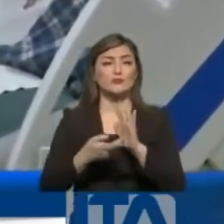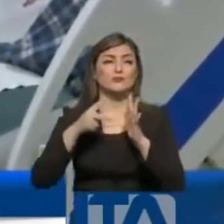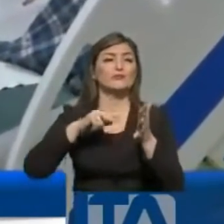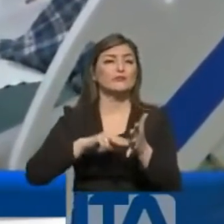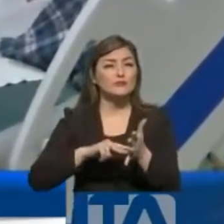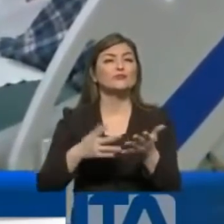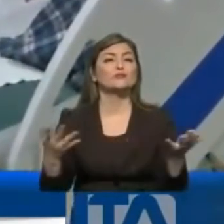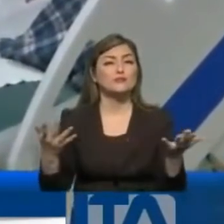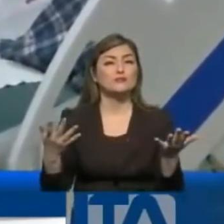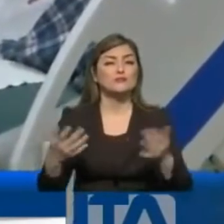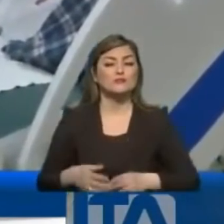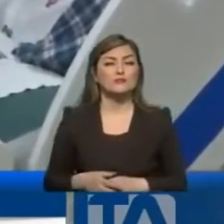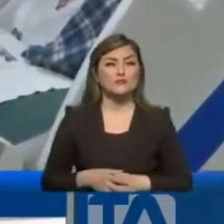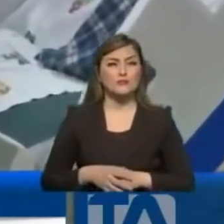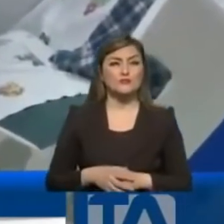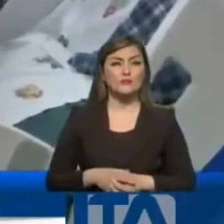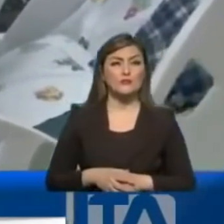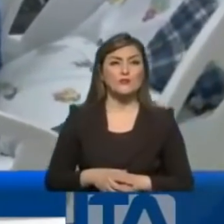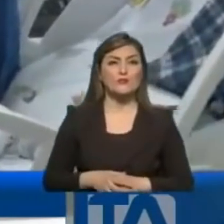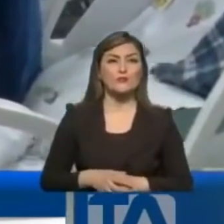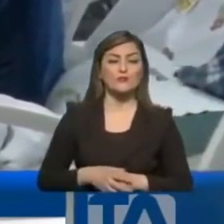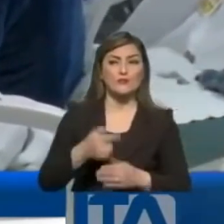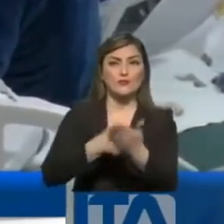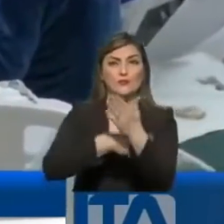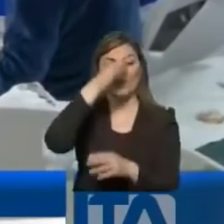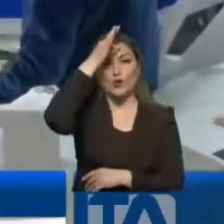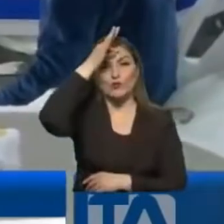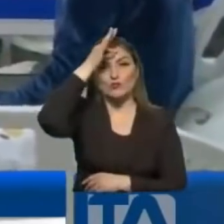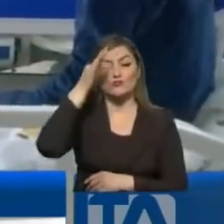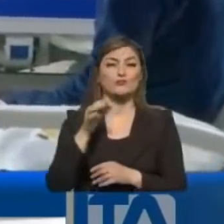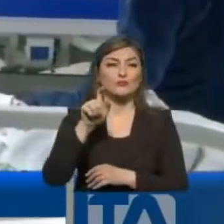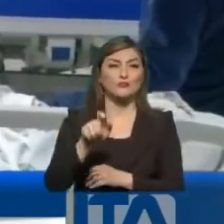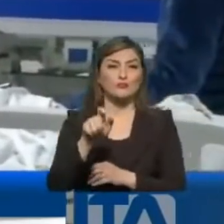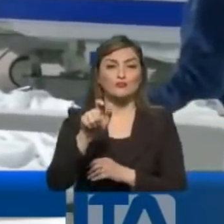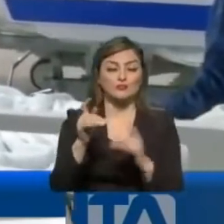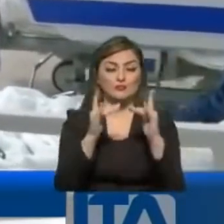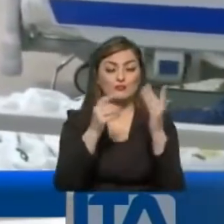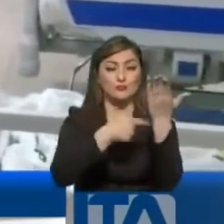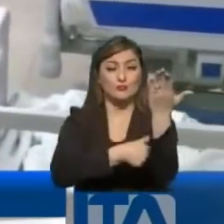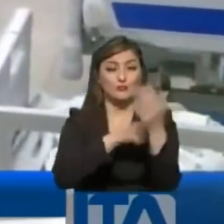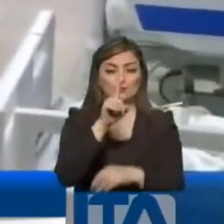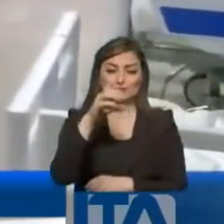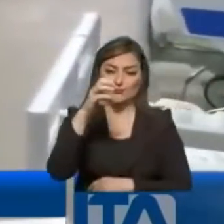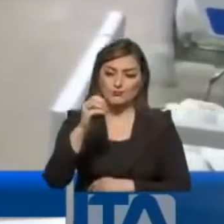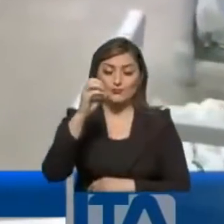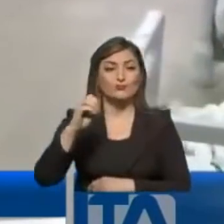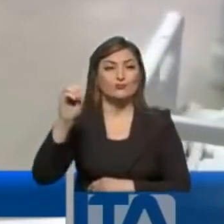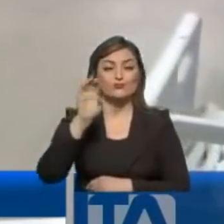decir que hemos tenido nosotros una hospitalización o un requerimiento de hospitalización de este 100%